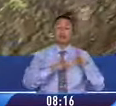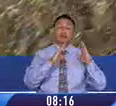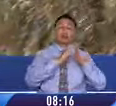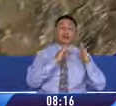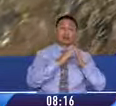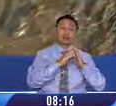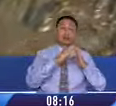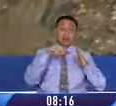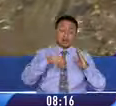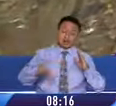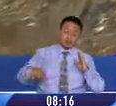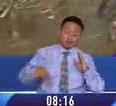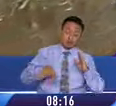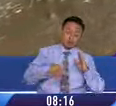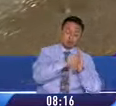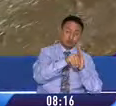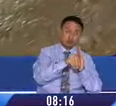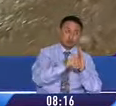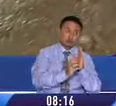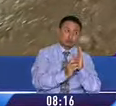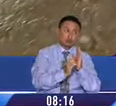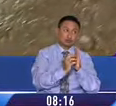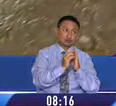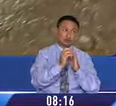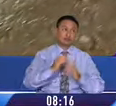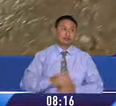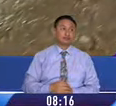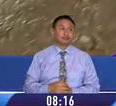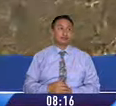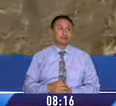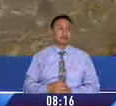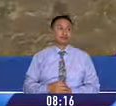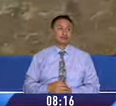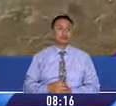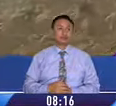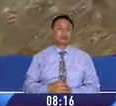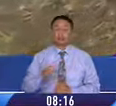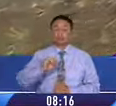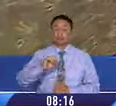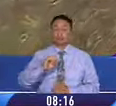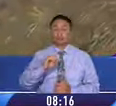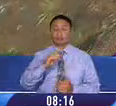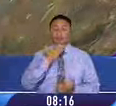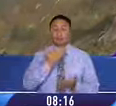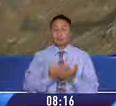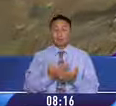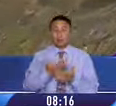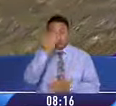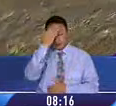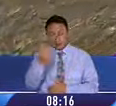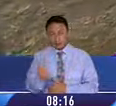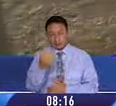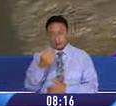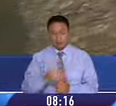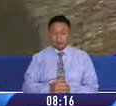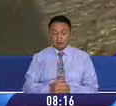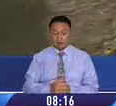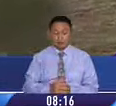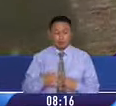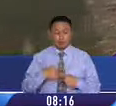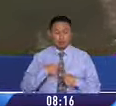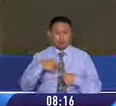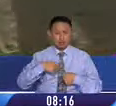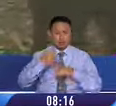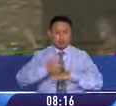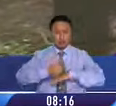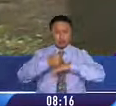está filtrando ya el agua. Sí, muy buenos días y primero muchas gracias por la apertura para podernos